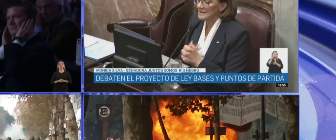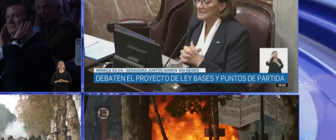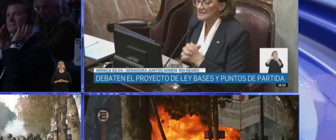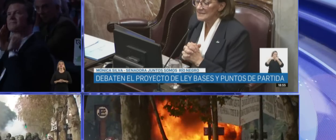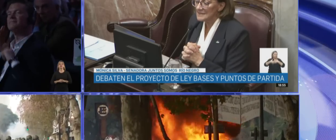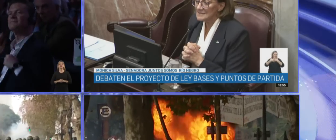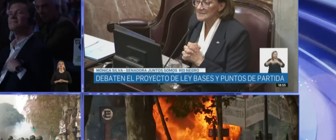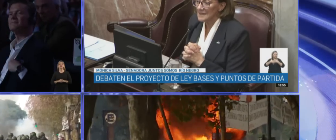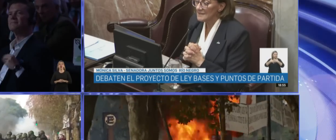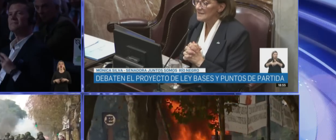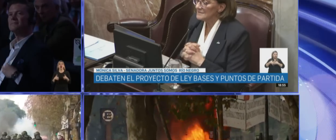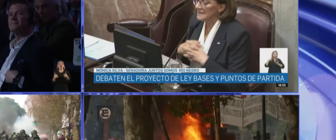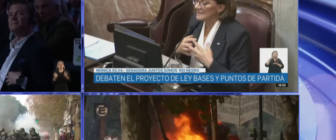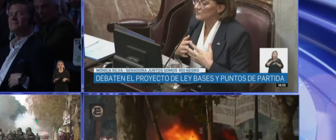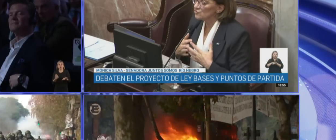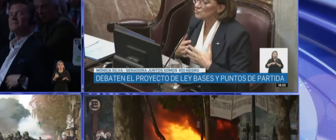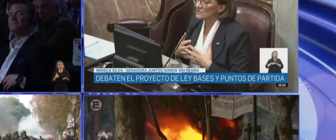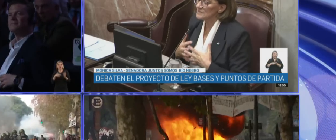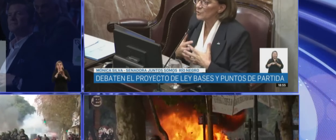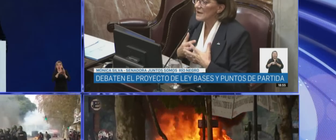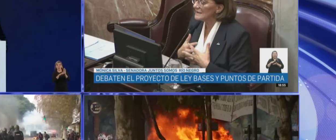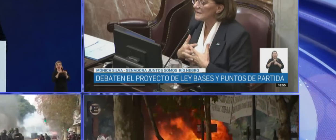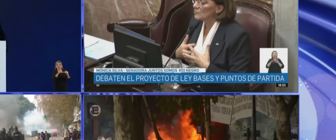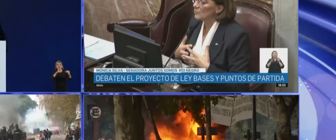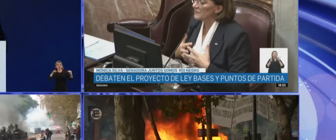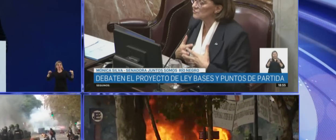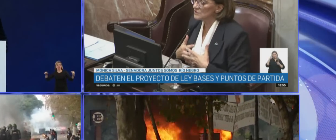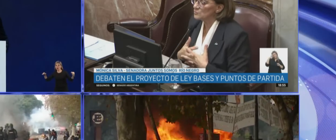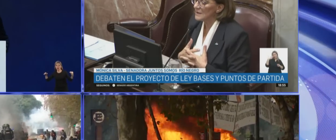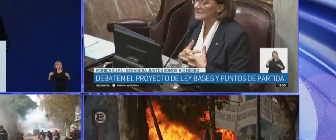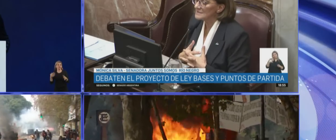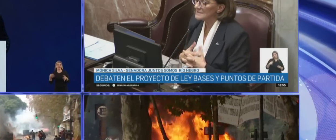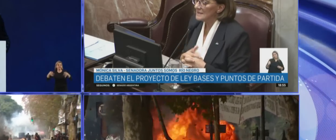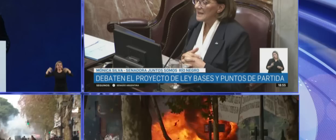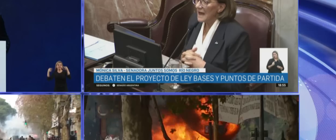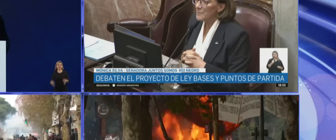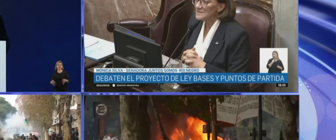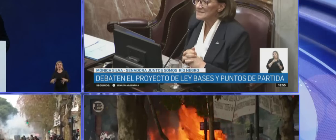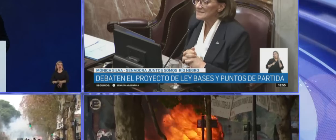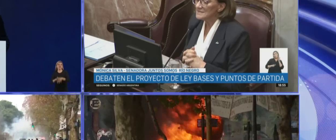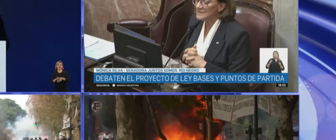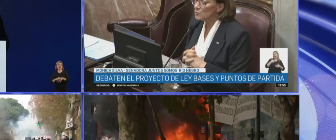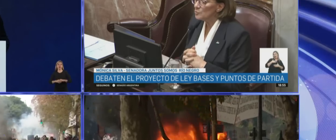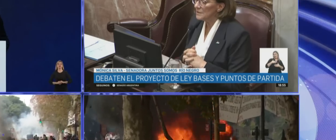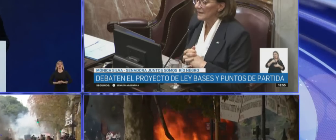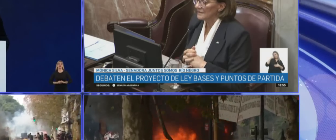en definitiva, nuestro programa de estabilización está demostrando su efectividad. Ahí también